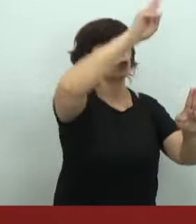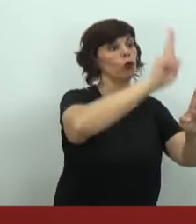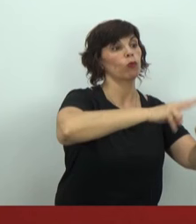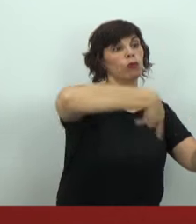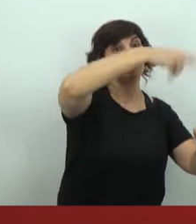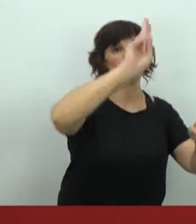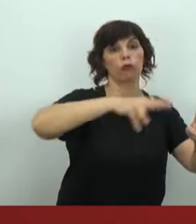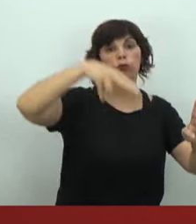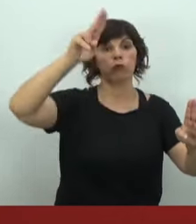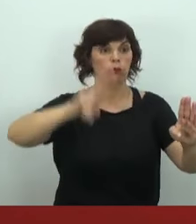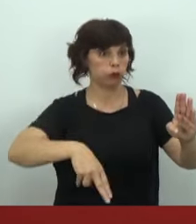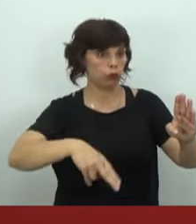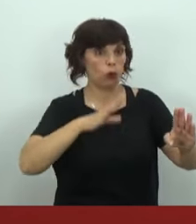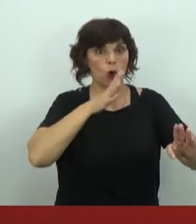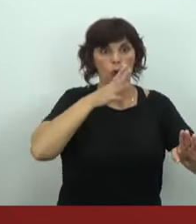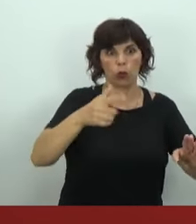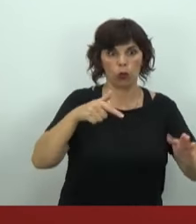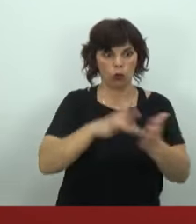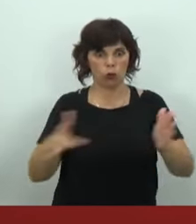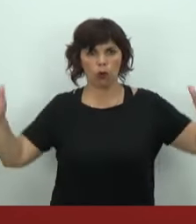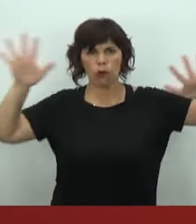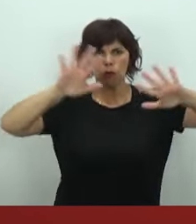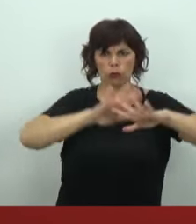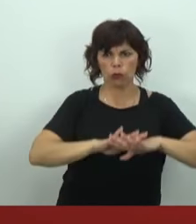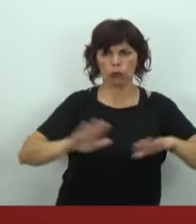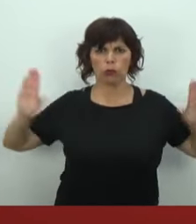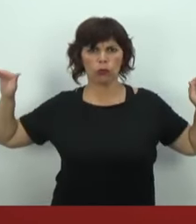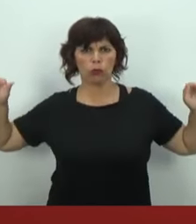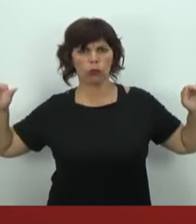angel, el ángel de la muerte.